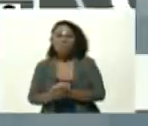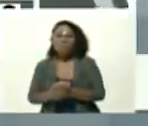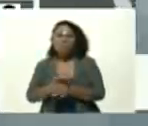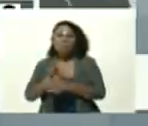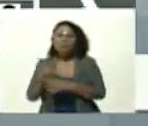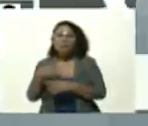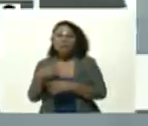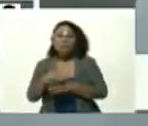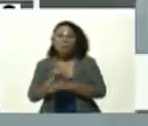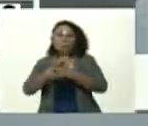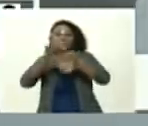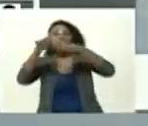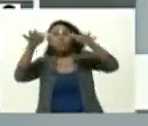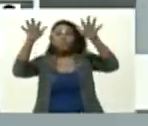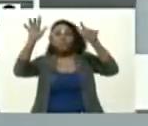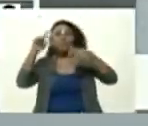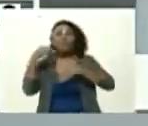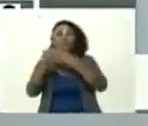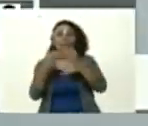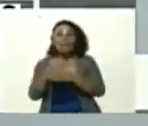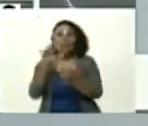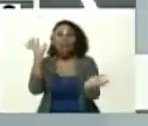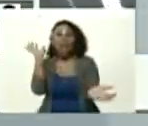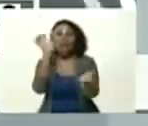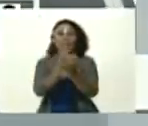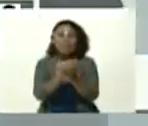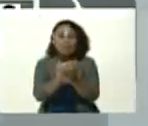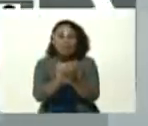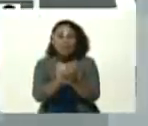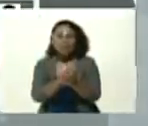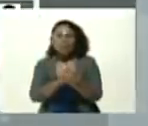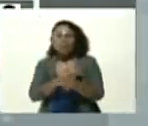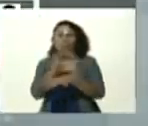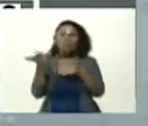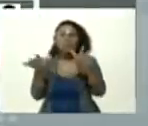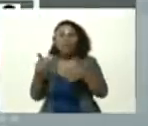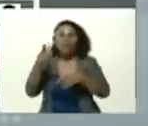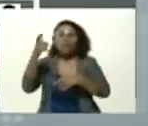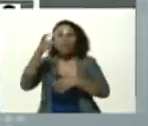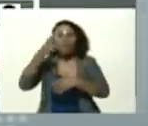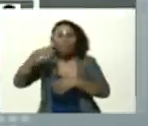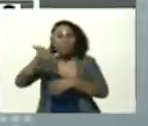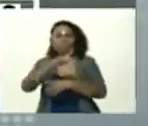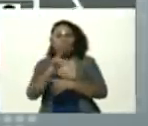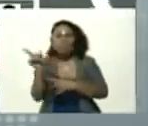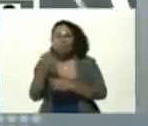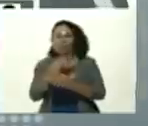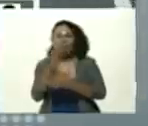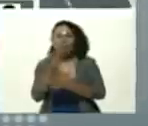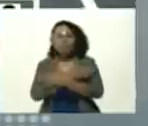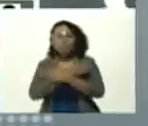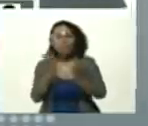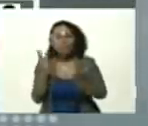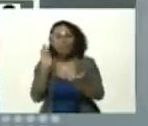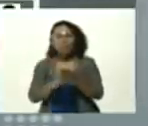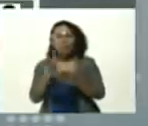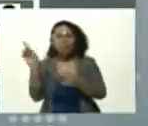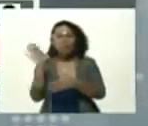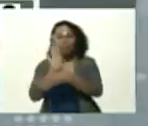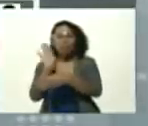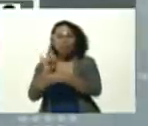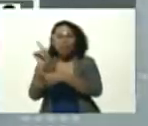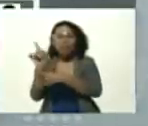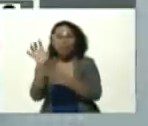el río Neverí y los cocodrilos salieron para la ciudad. Bueno, dispongan todo lo posible para proteger a